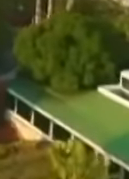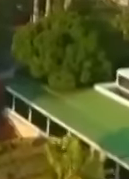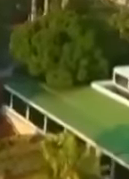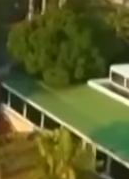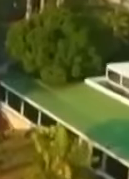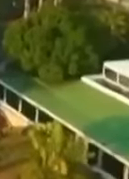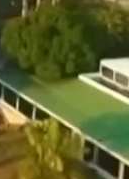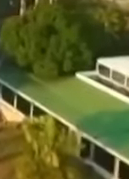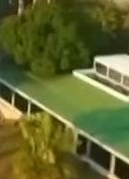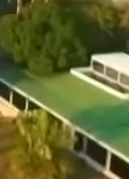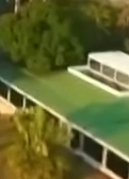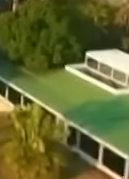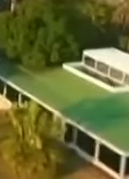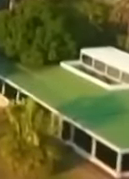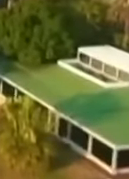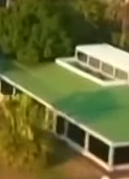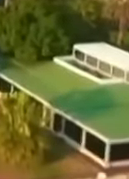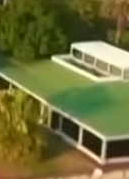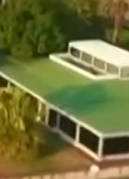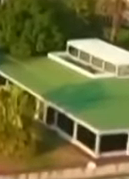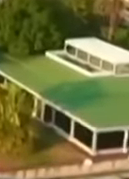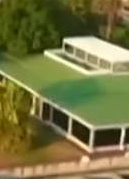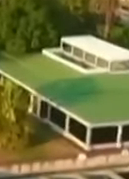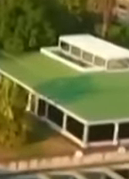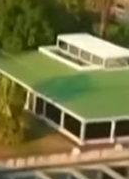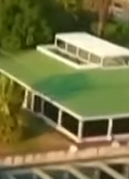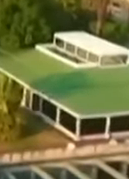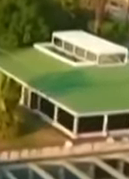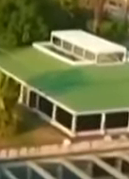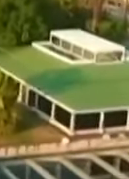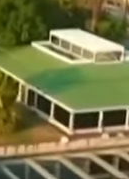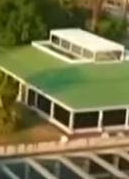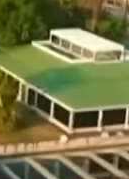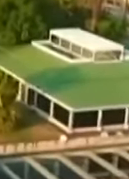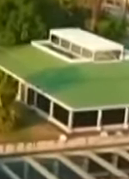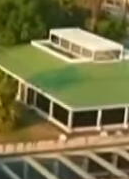que nosotros podemos ofrecerles desde el Palacio de Miraflores y con ello voy a despedir esta transmisión.